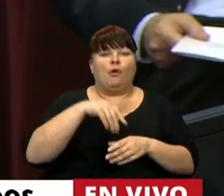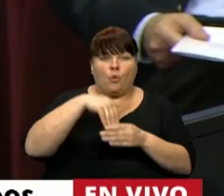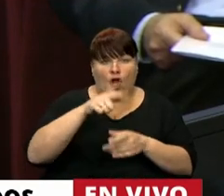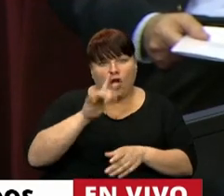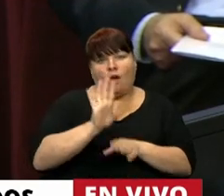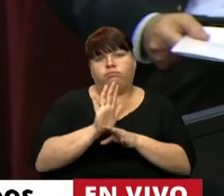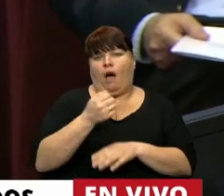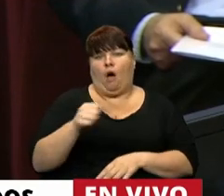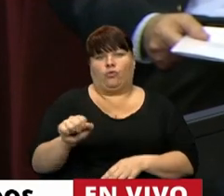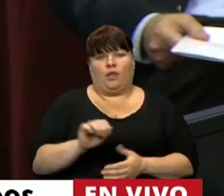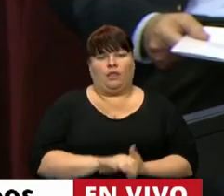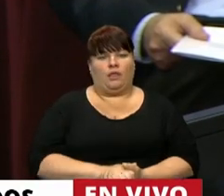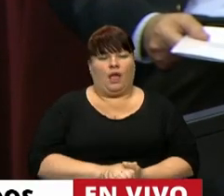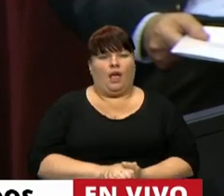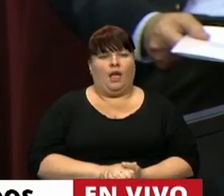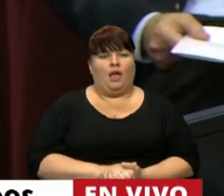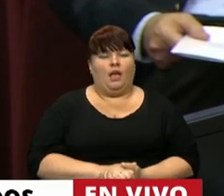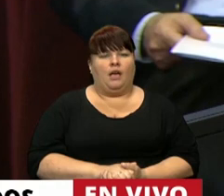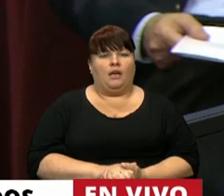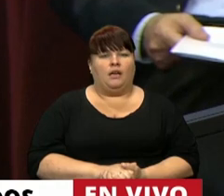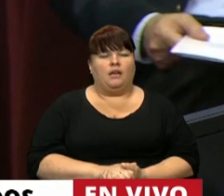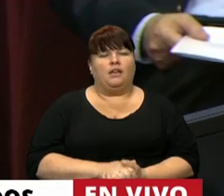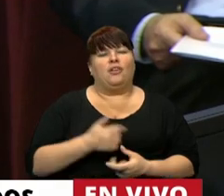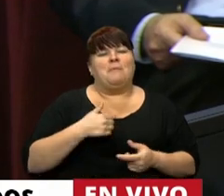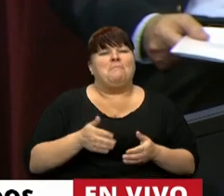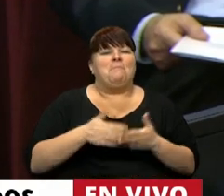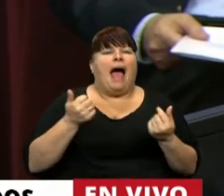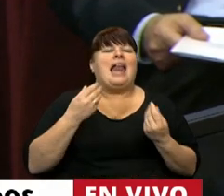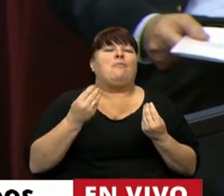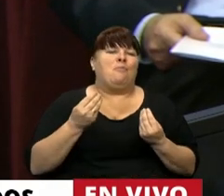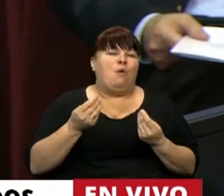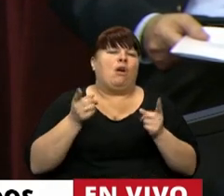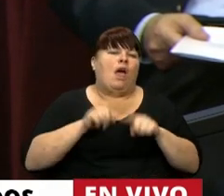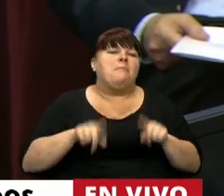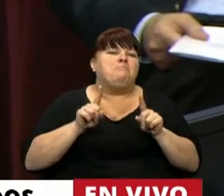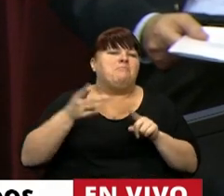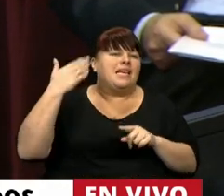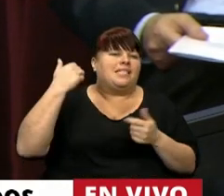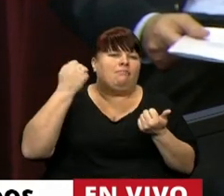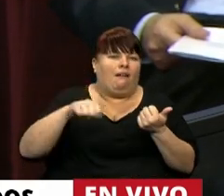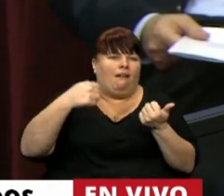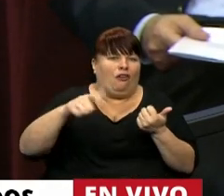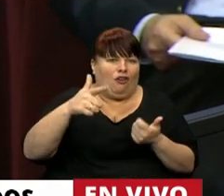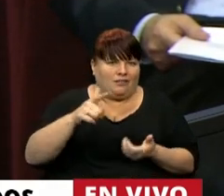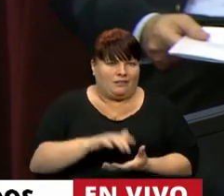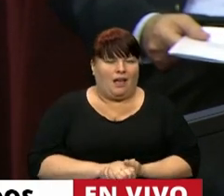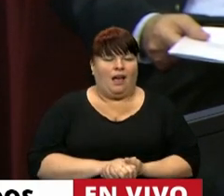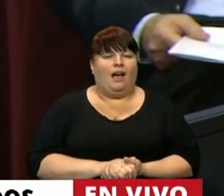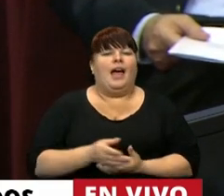Ausente a la hora de votar. Los que hago más rápido es porque es reiterado, ¿no?, en la ausencia.